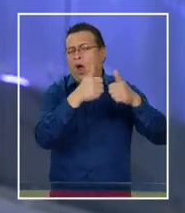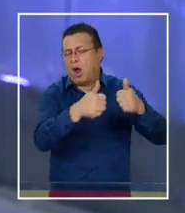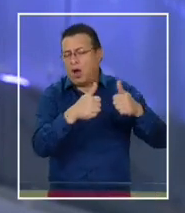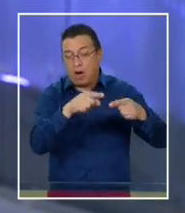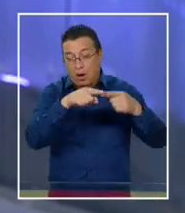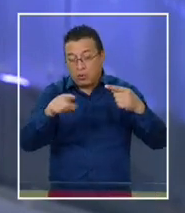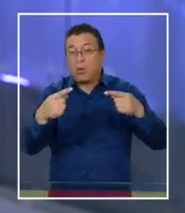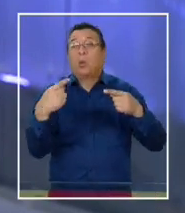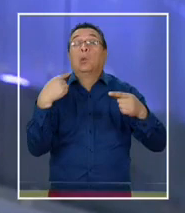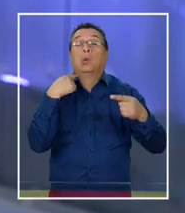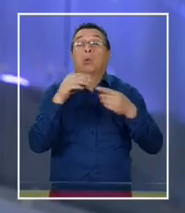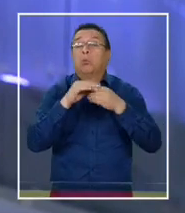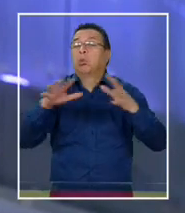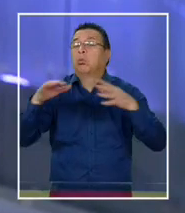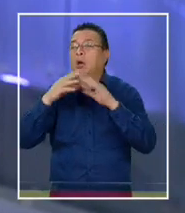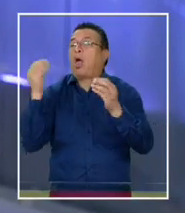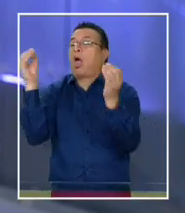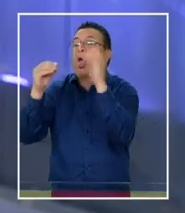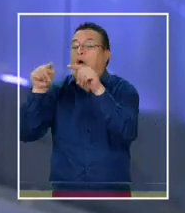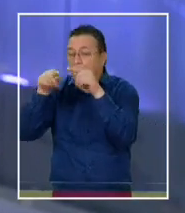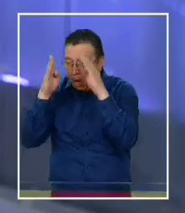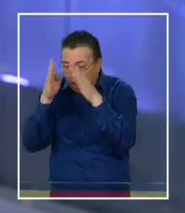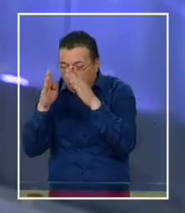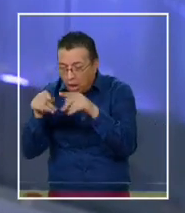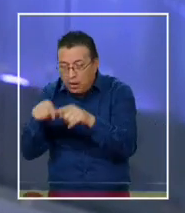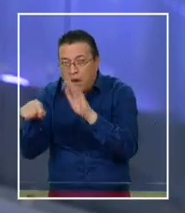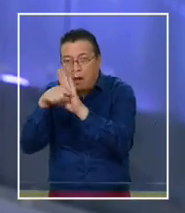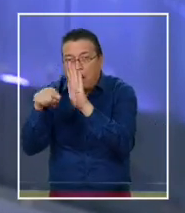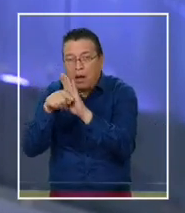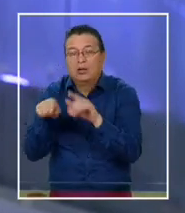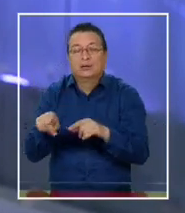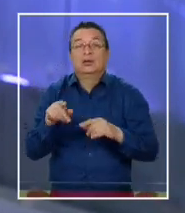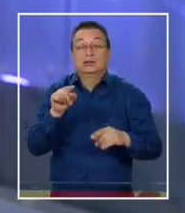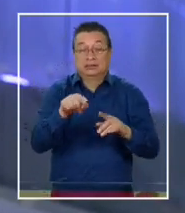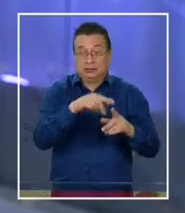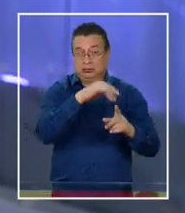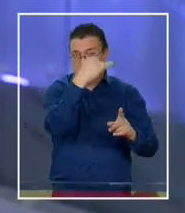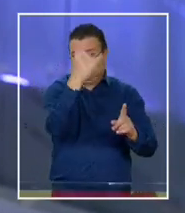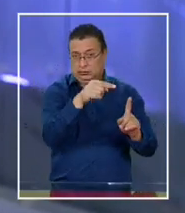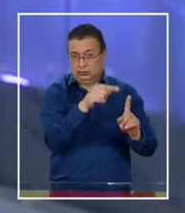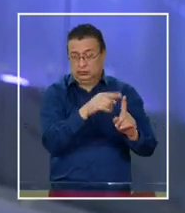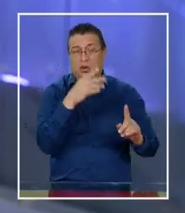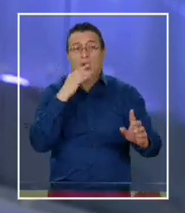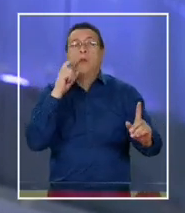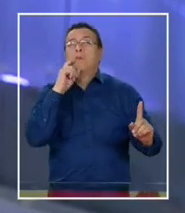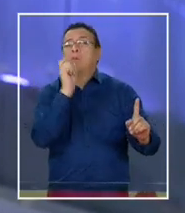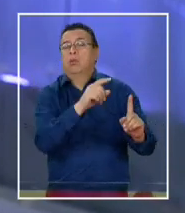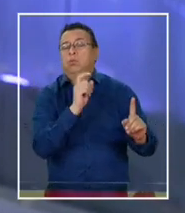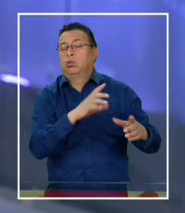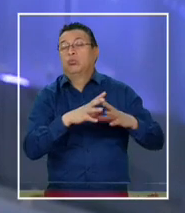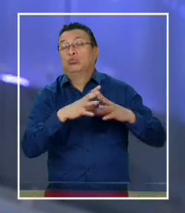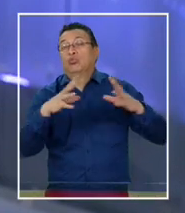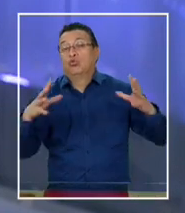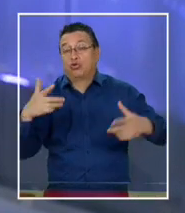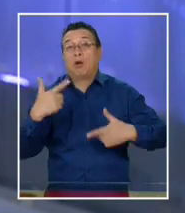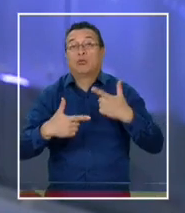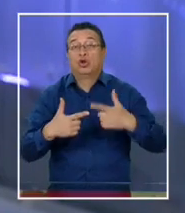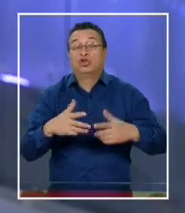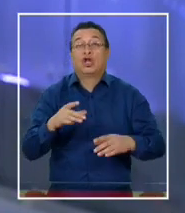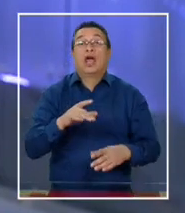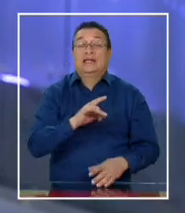no sé Mire no no quiero ni especular pero fue transversalmente una un bullying que se hizo en la política chilena